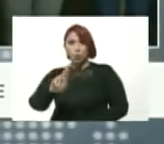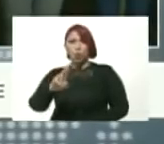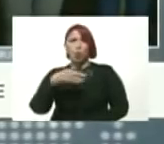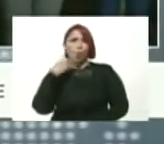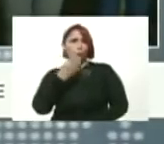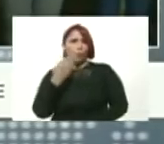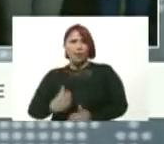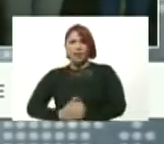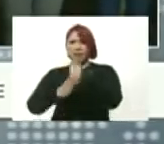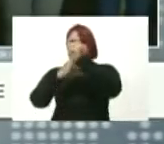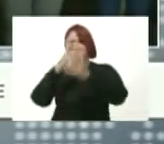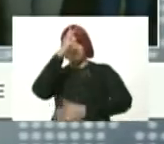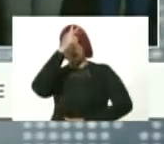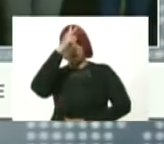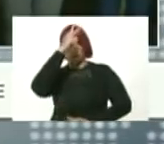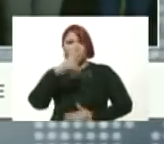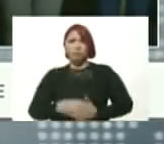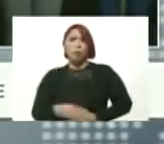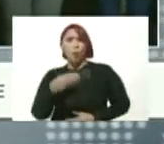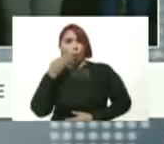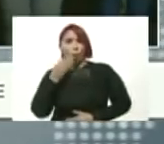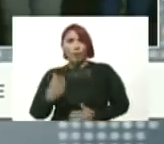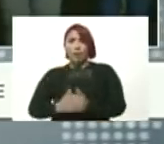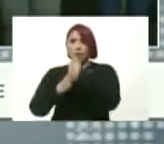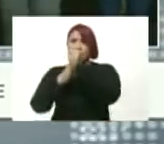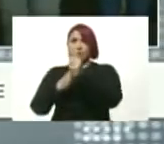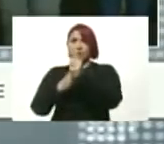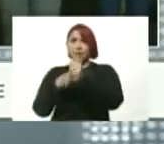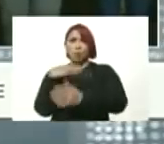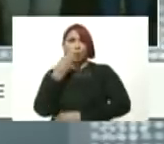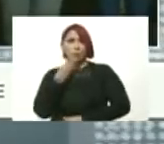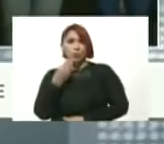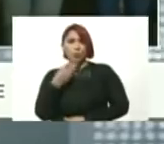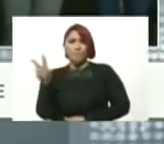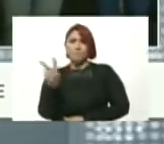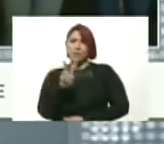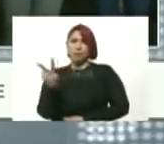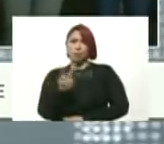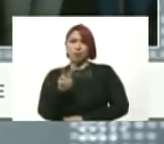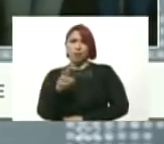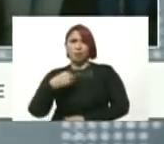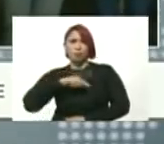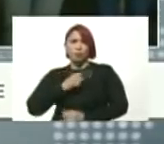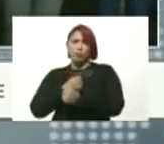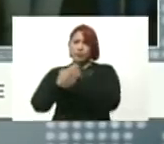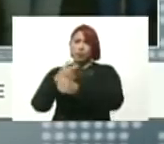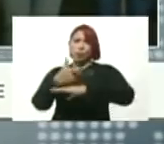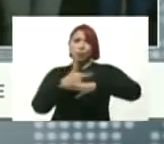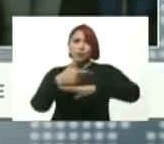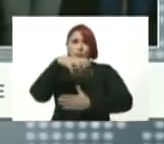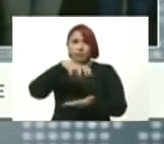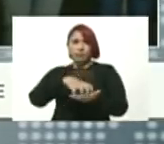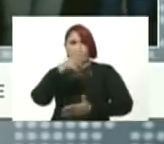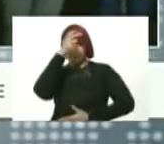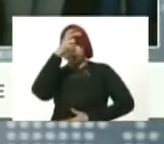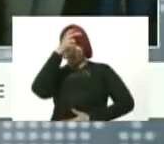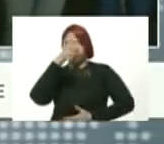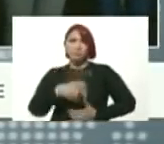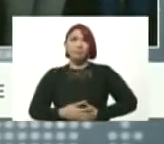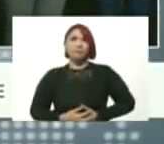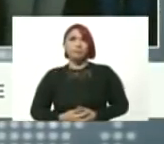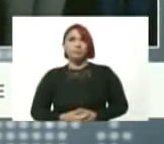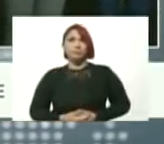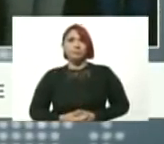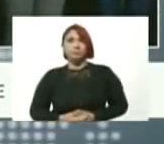de falcón joven líder de la juventud venezolana nuestro querido joven